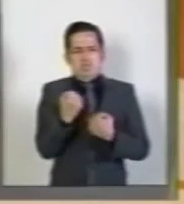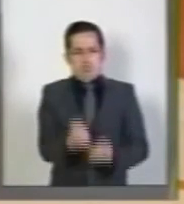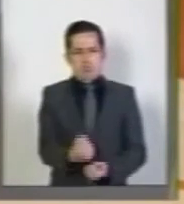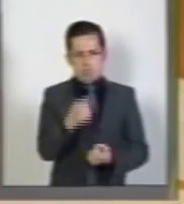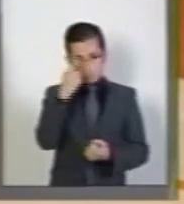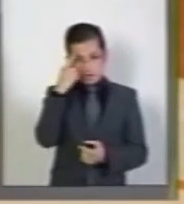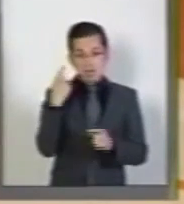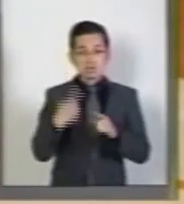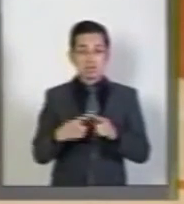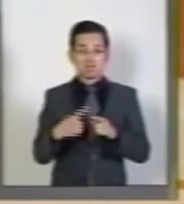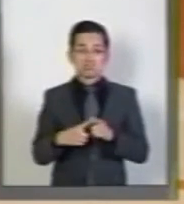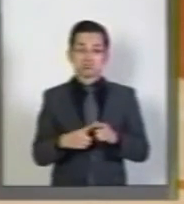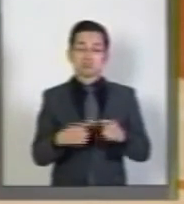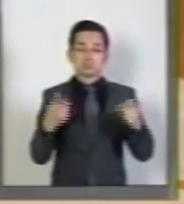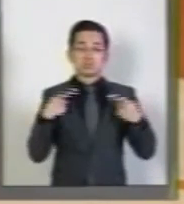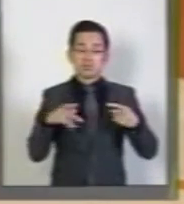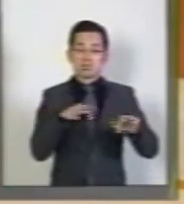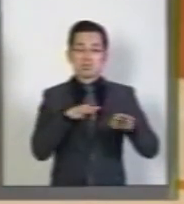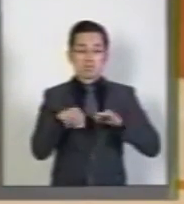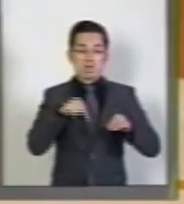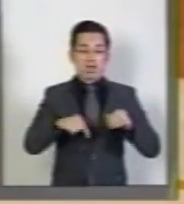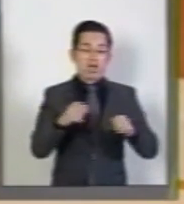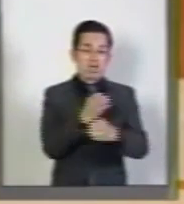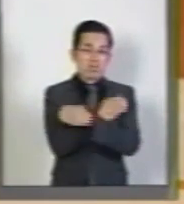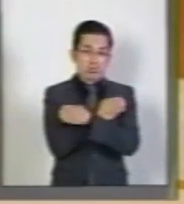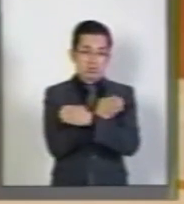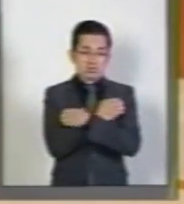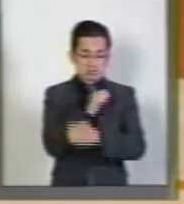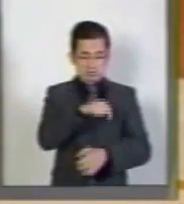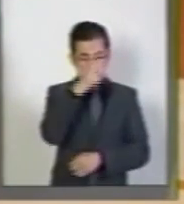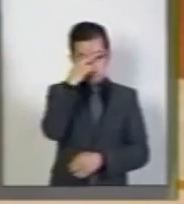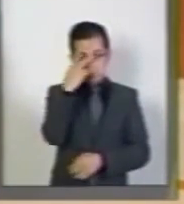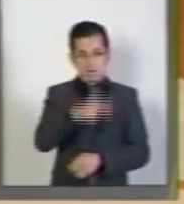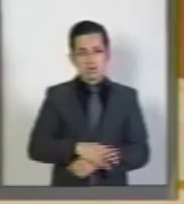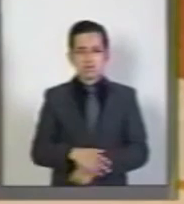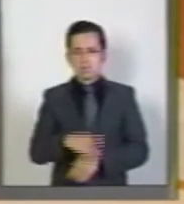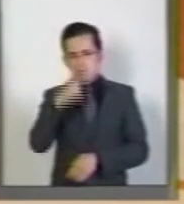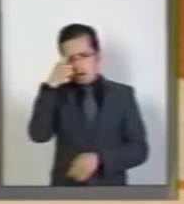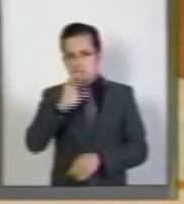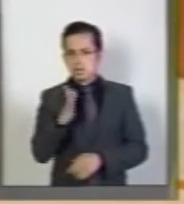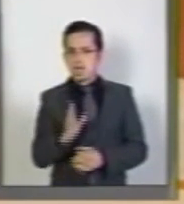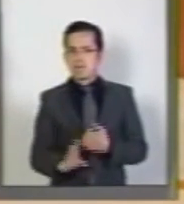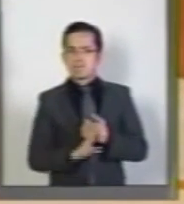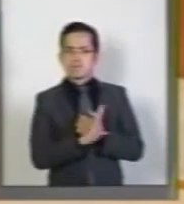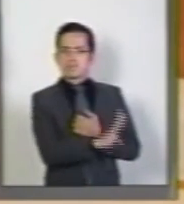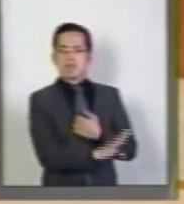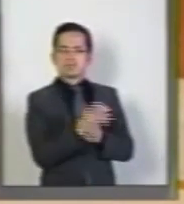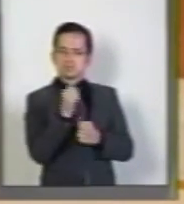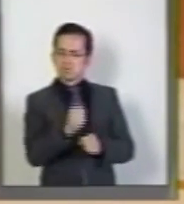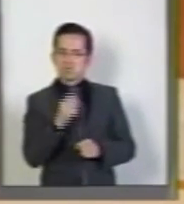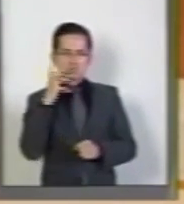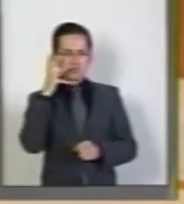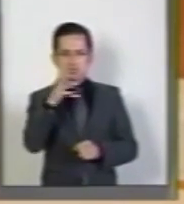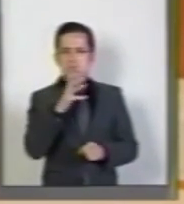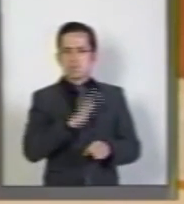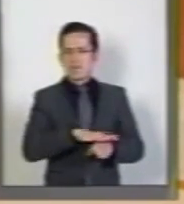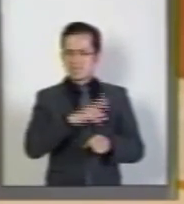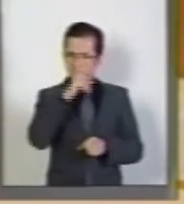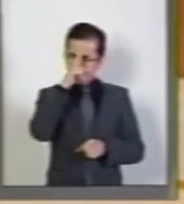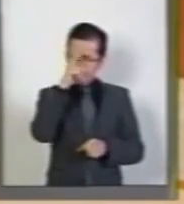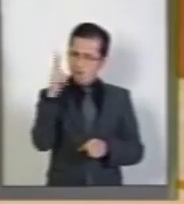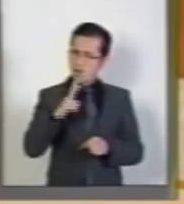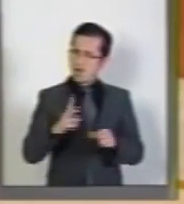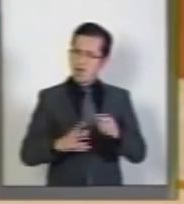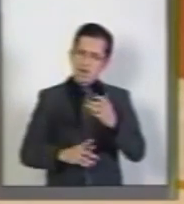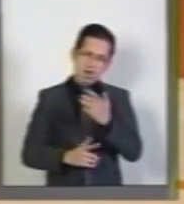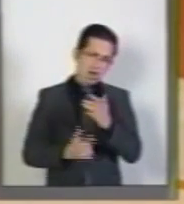por la vía del diálogo, que nuestro país entre en una espiral de violencia de incalculables consecuencias. El tiempo